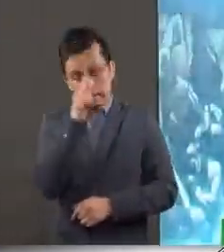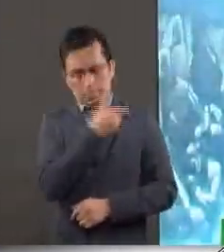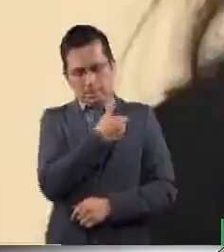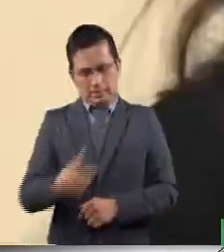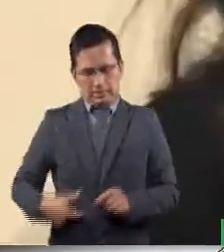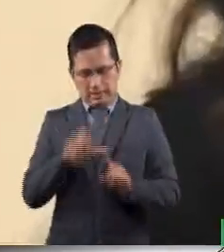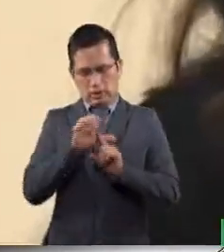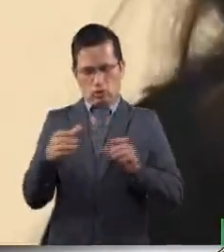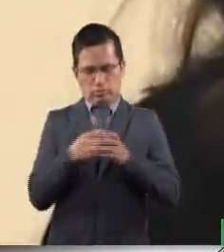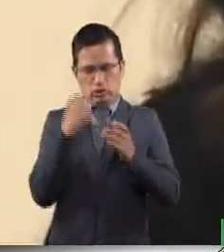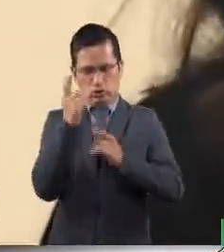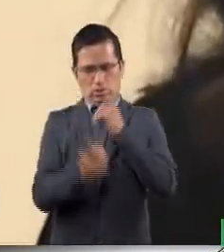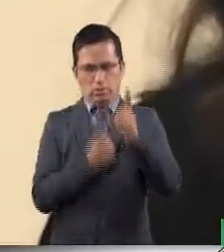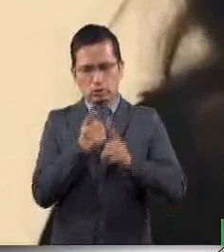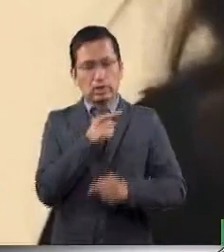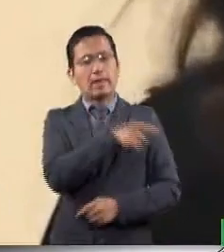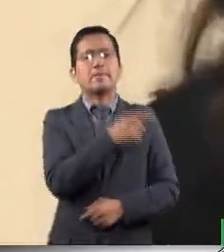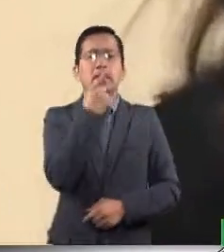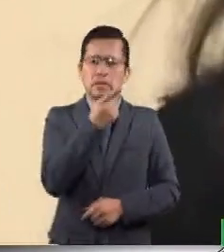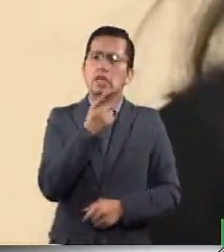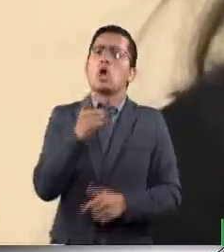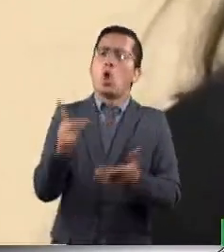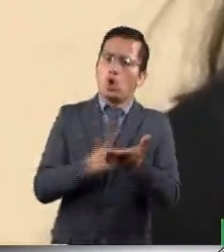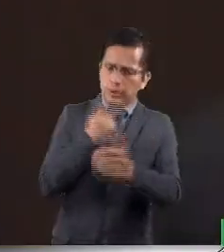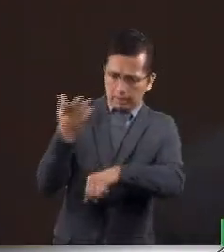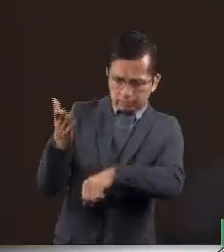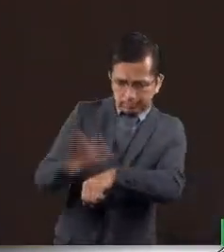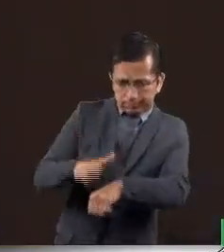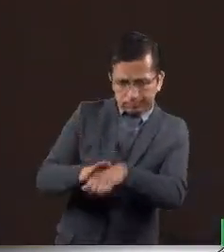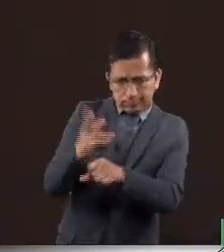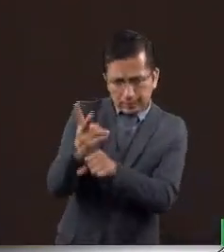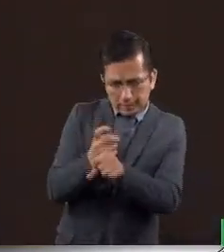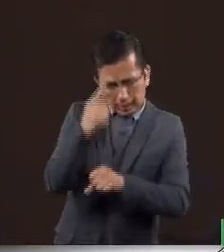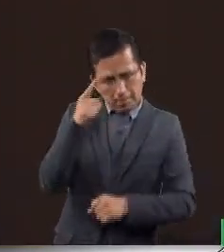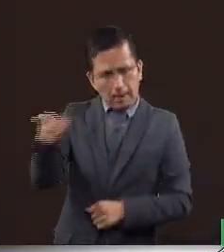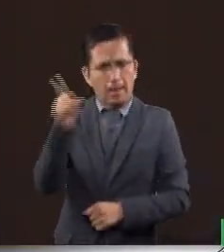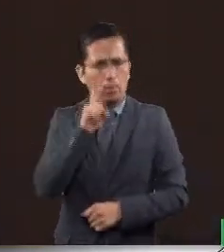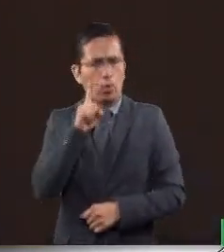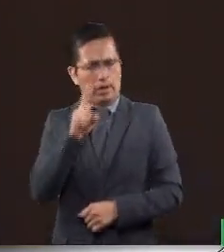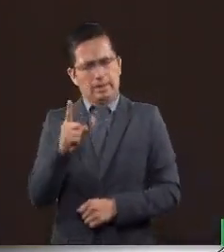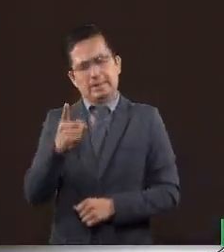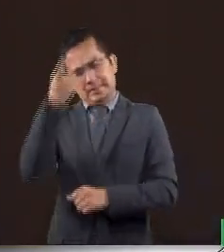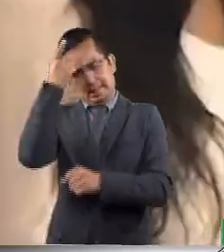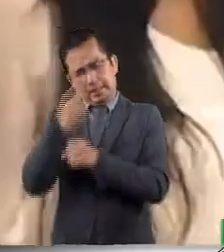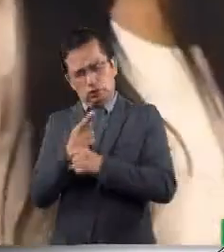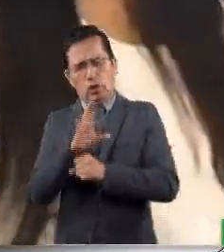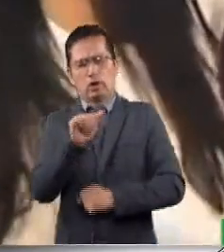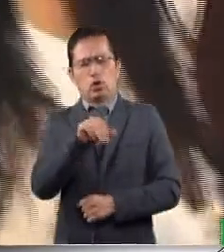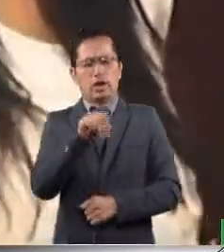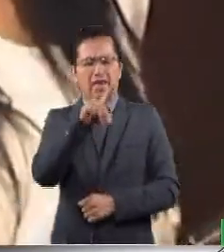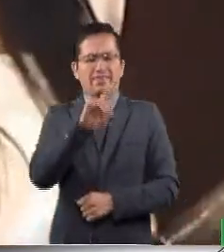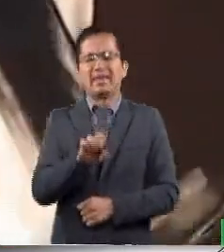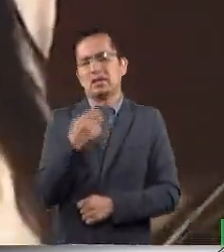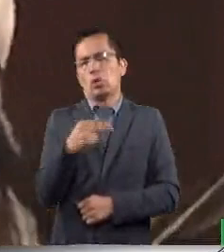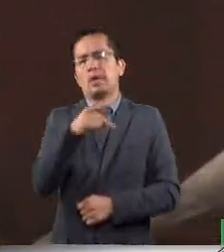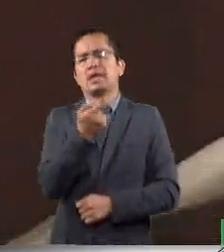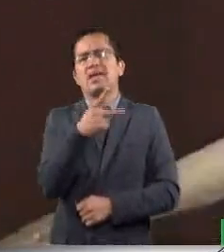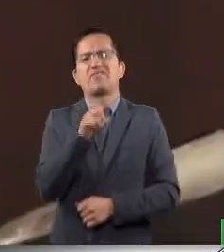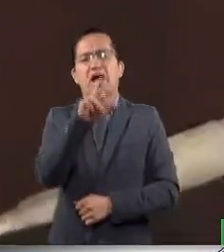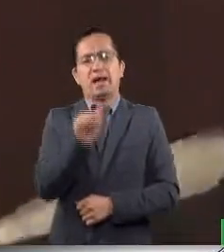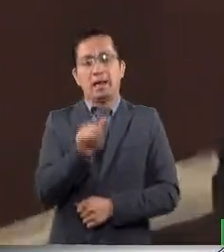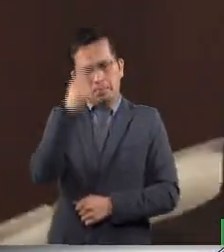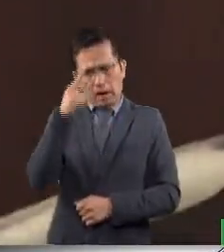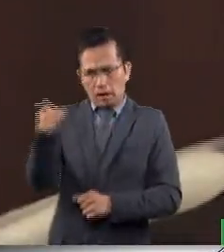reiterará la invitación a la directora general de la CONADE, Ana Gabriela Guevara, para que informe sobre los apoyos económicos a las y